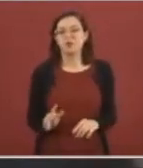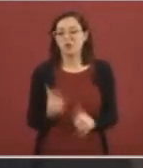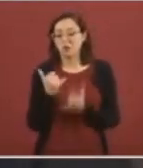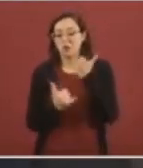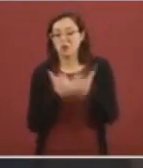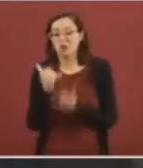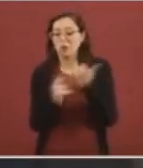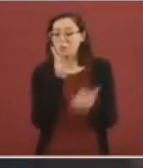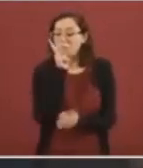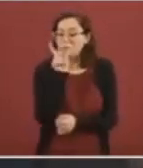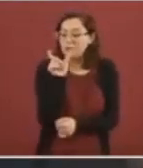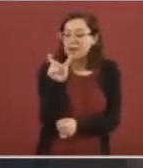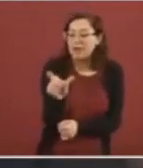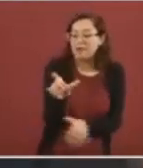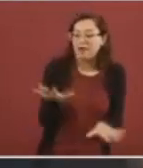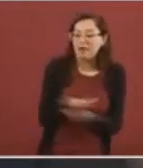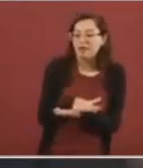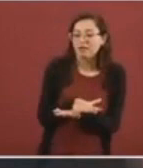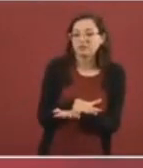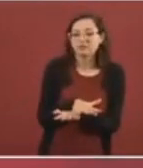es maquillaje,